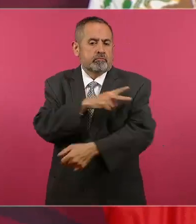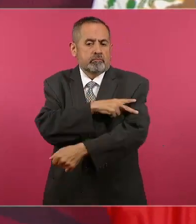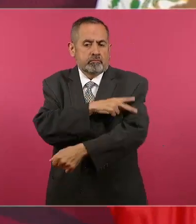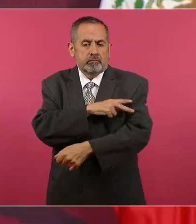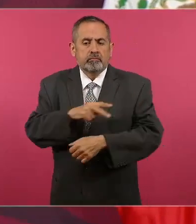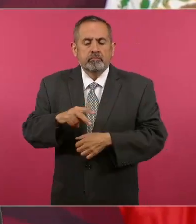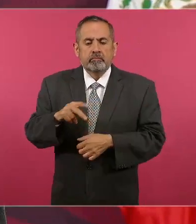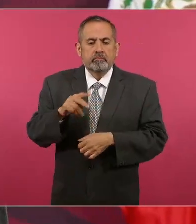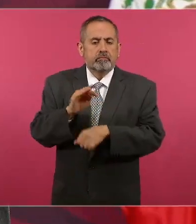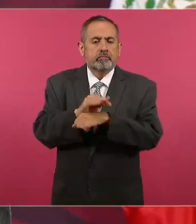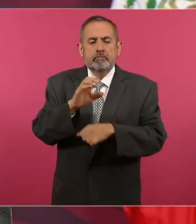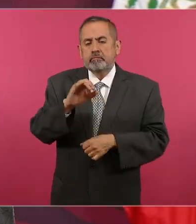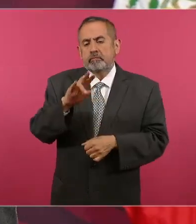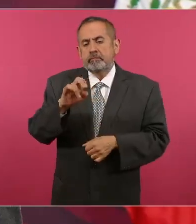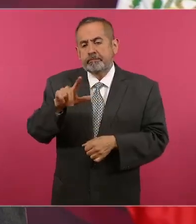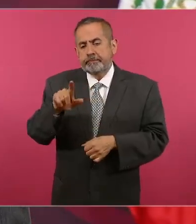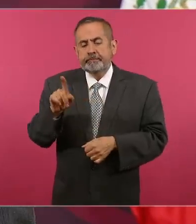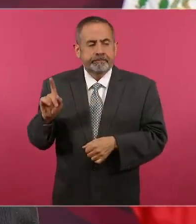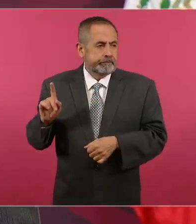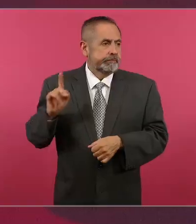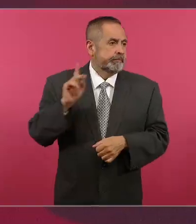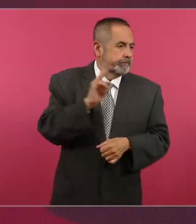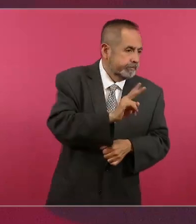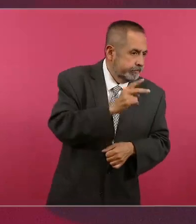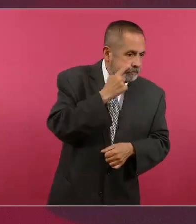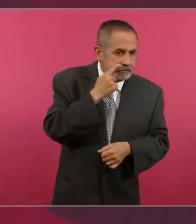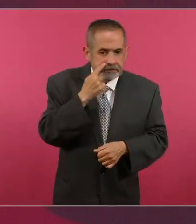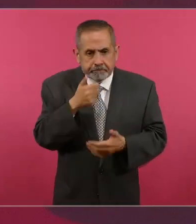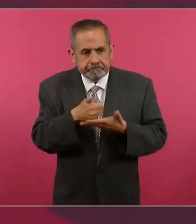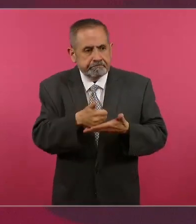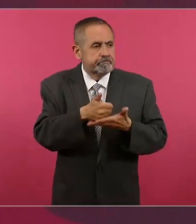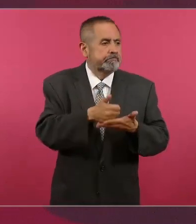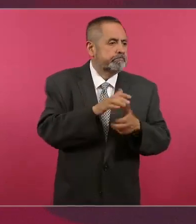Protección Civil para ayudar,